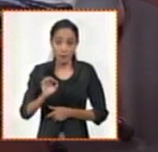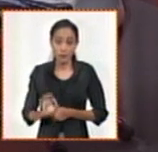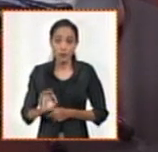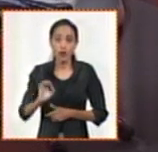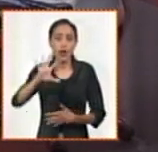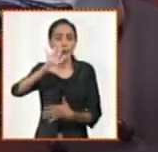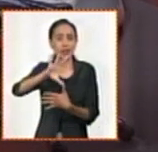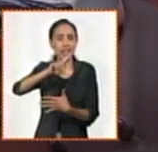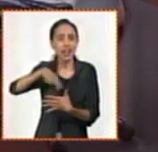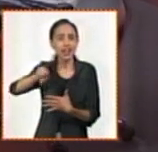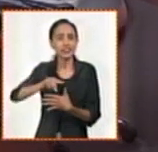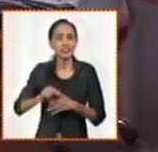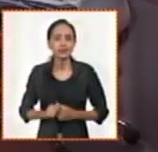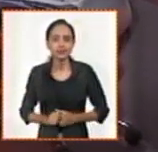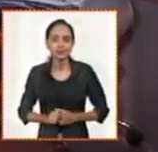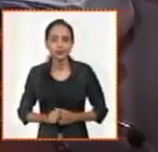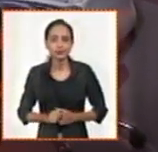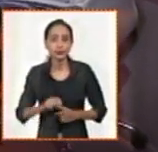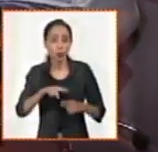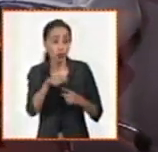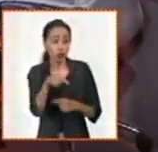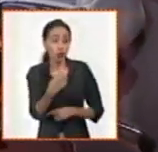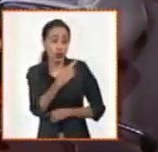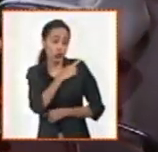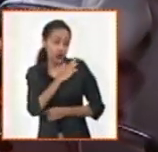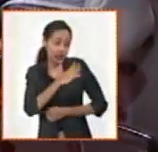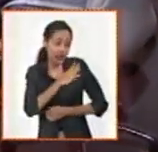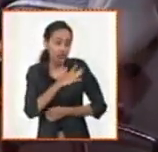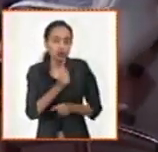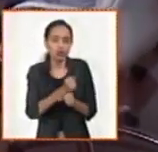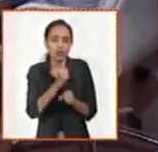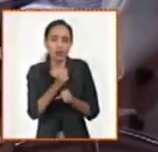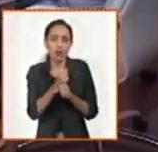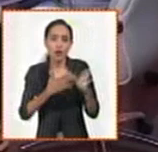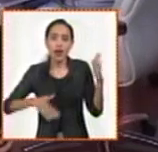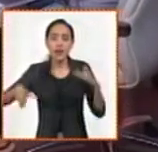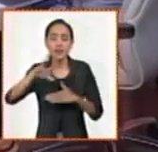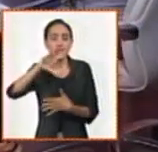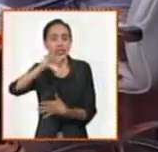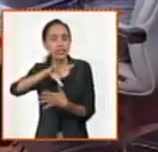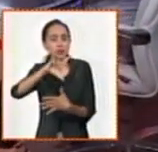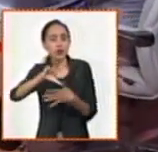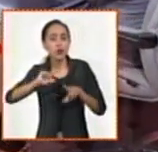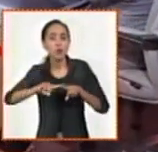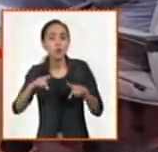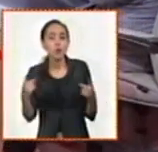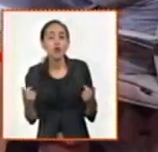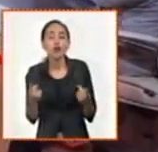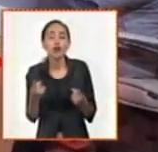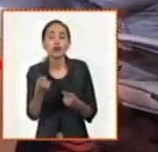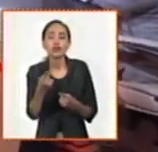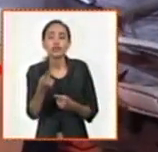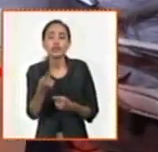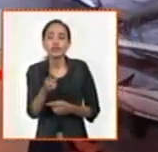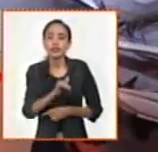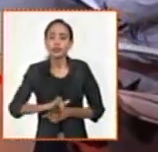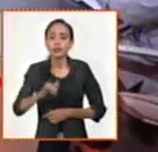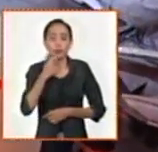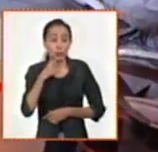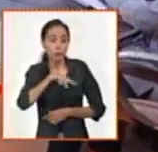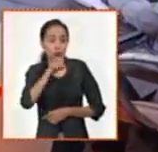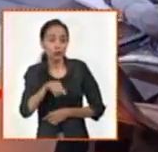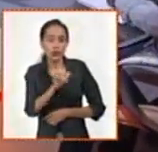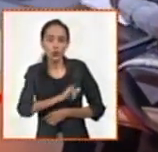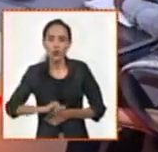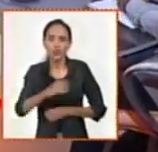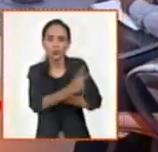Georgina? Bueno, por tu responsabilidad digo a nivel latinoamericano, porque tengo que preguntar